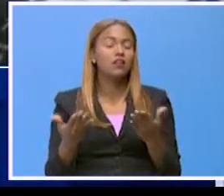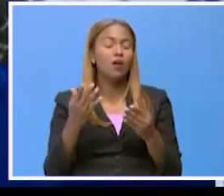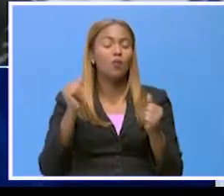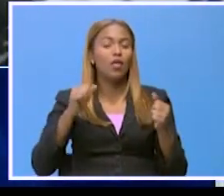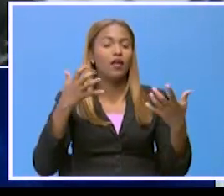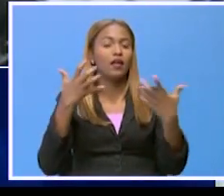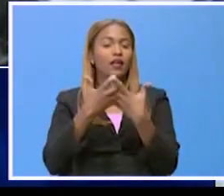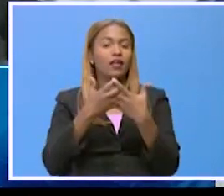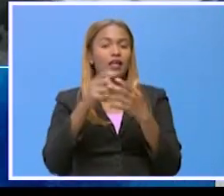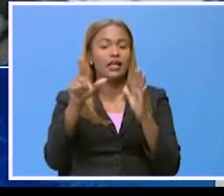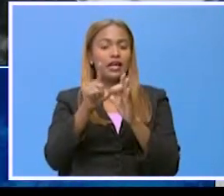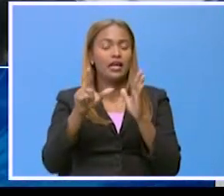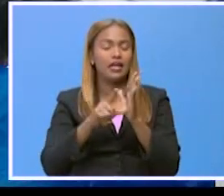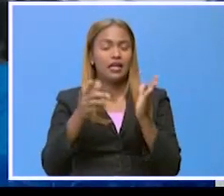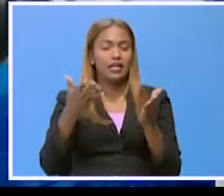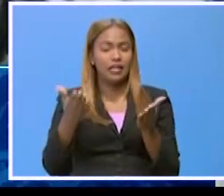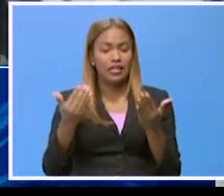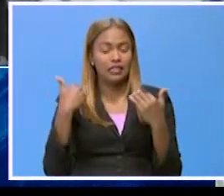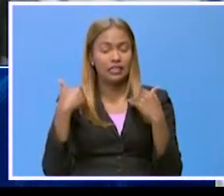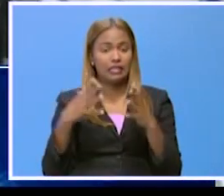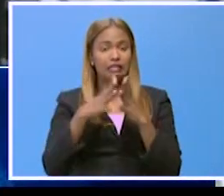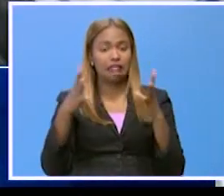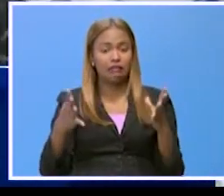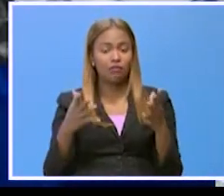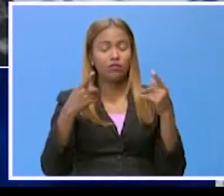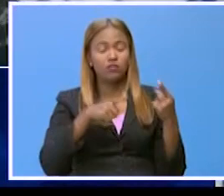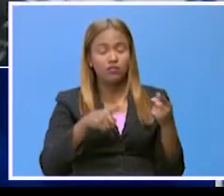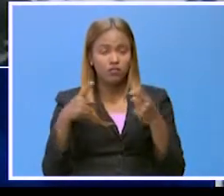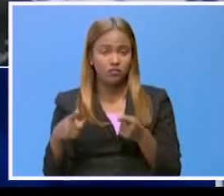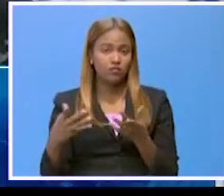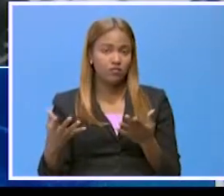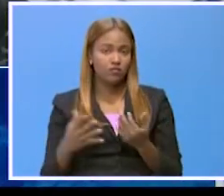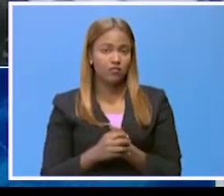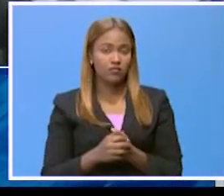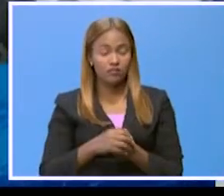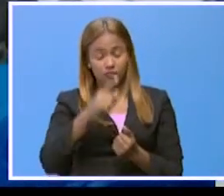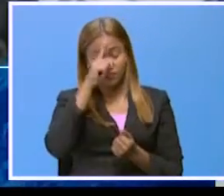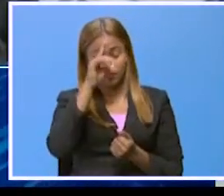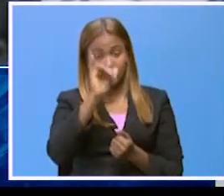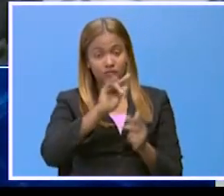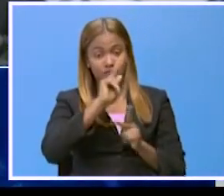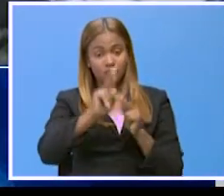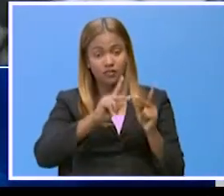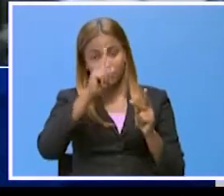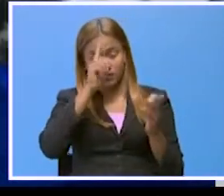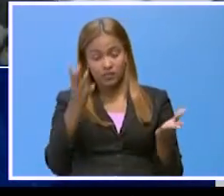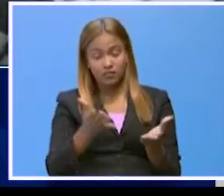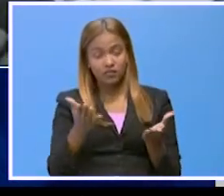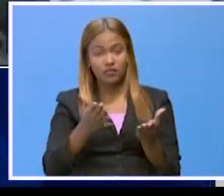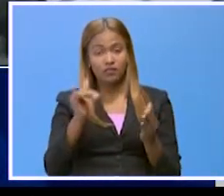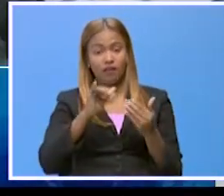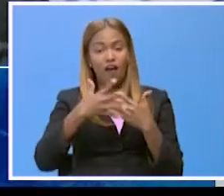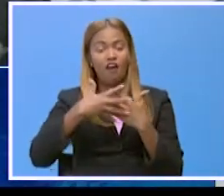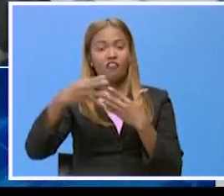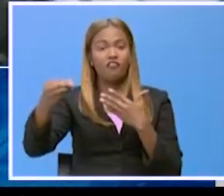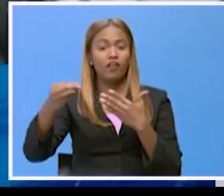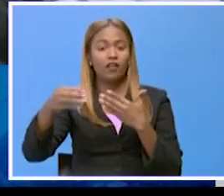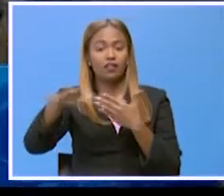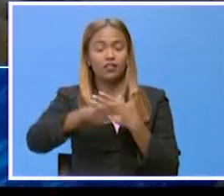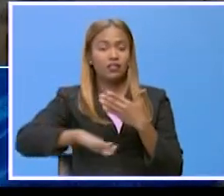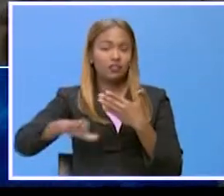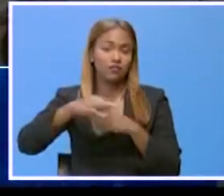se cumpla la ley principalmente en los tiempos que hay tanto desplazamiento de ciudadanos hacia el interior del país y hacia las afueras las zonas